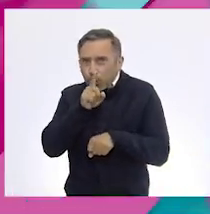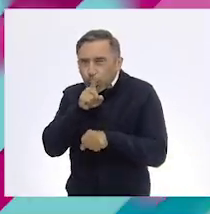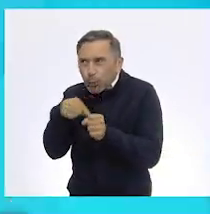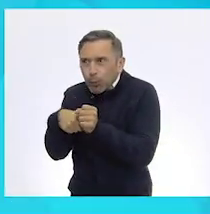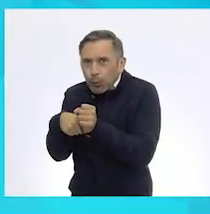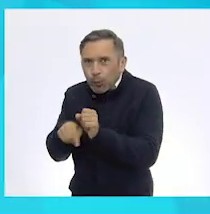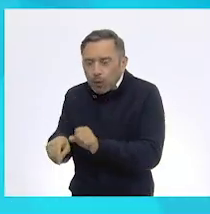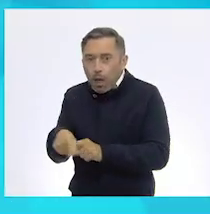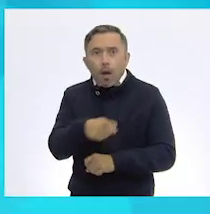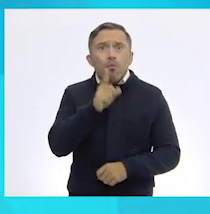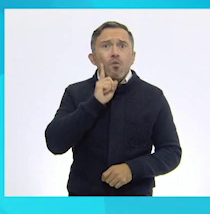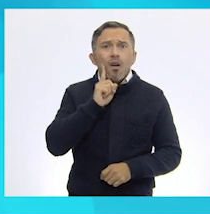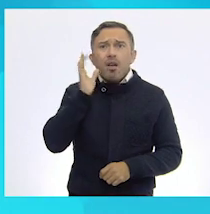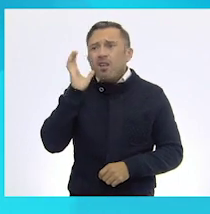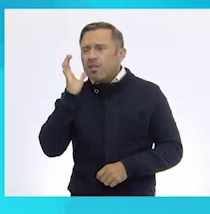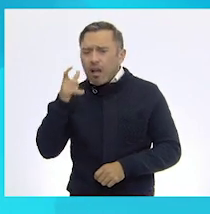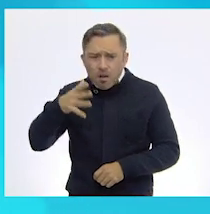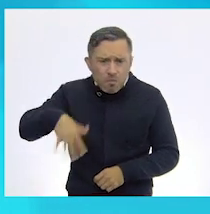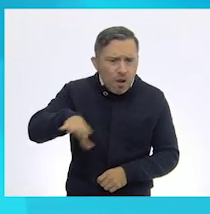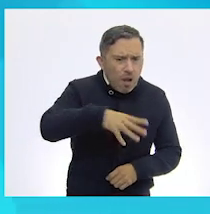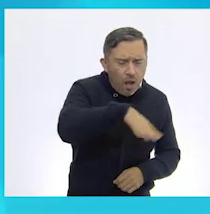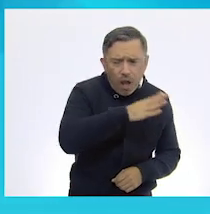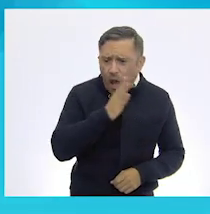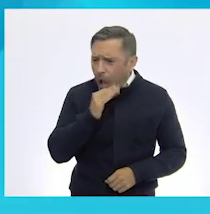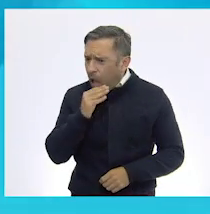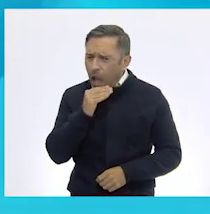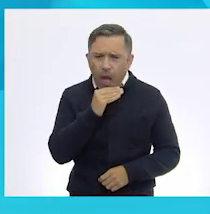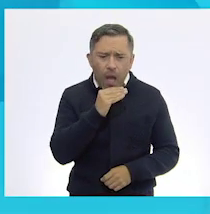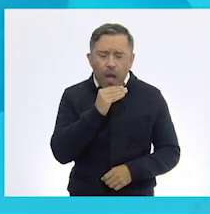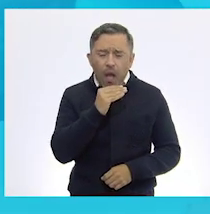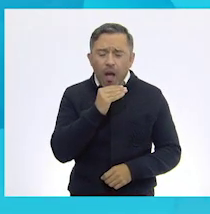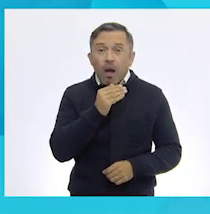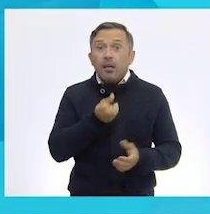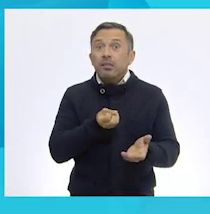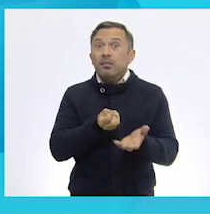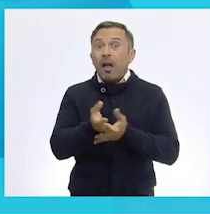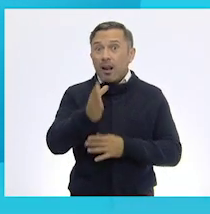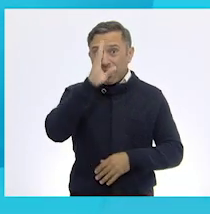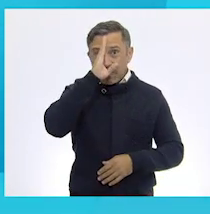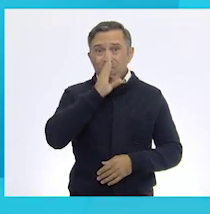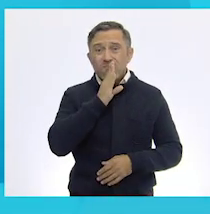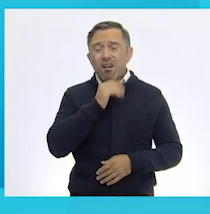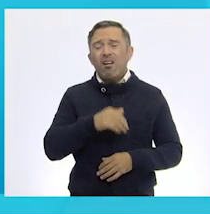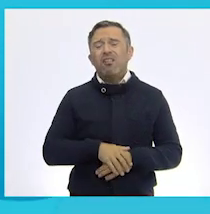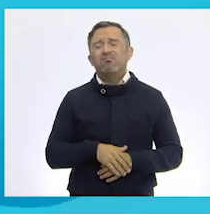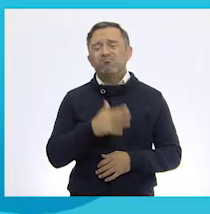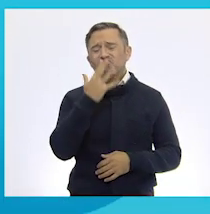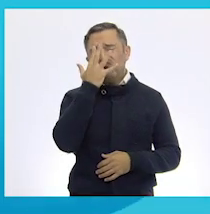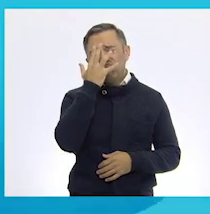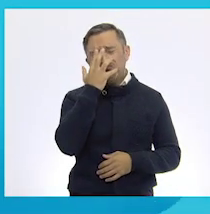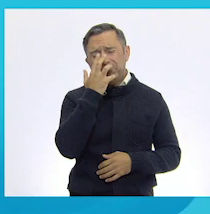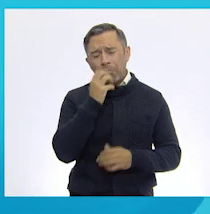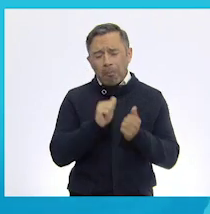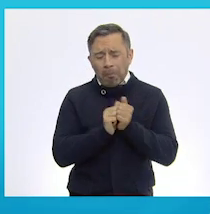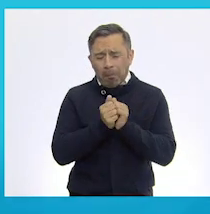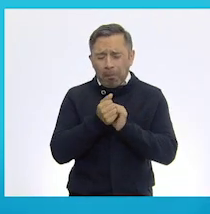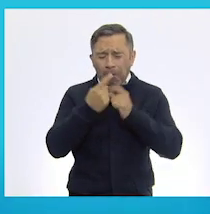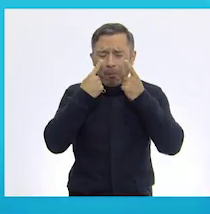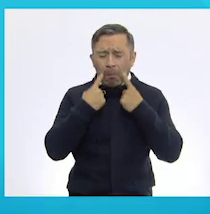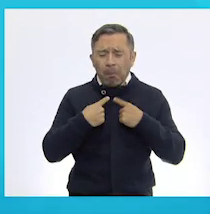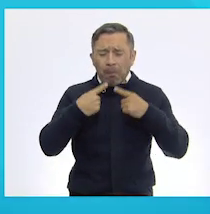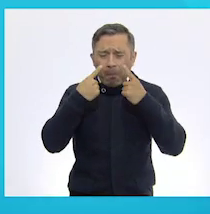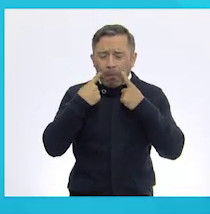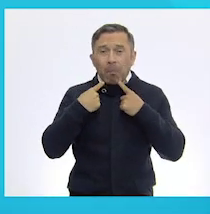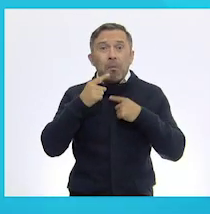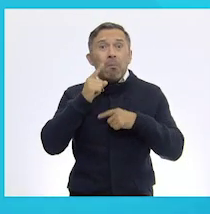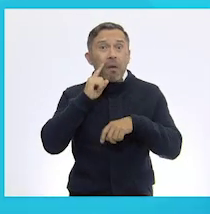lo que a la hora del recreo se puso muy triste y comenzó a llorar. Sus amigas se acercaron a ella